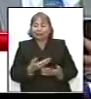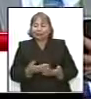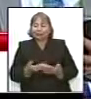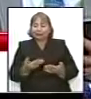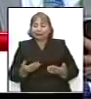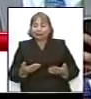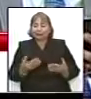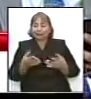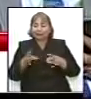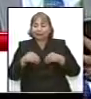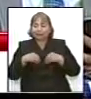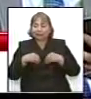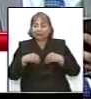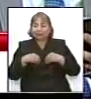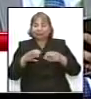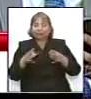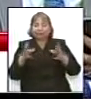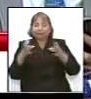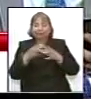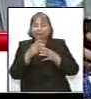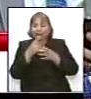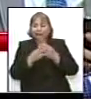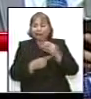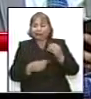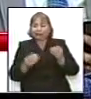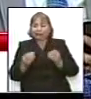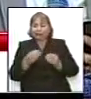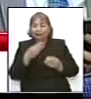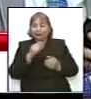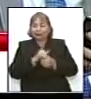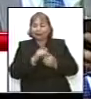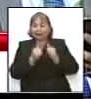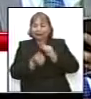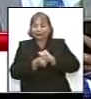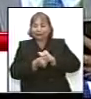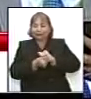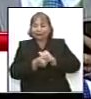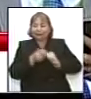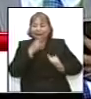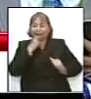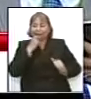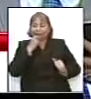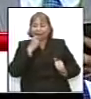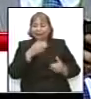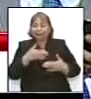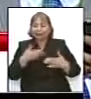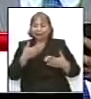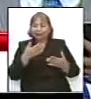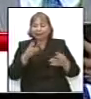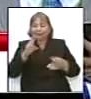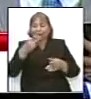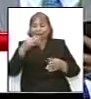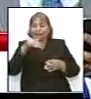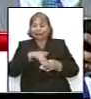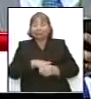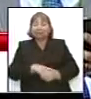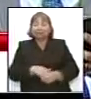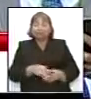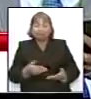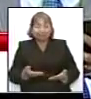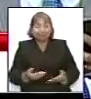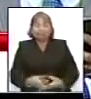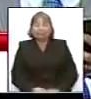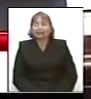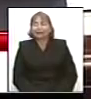Habiéndose obtenido la votación por unanimidad, ya hemos escuchado el cambio de las abstenciones, Presidente. Pido la segunda votación de este importante